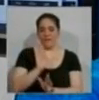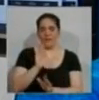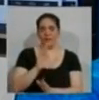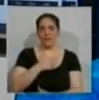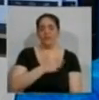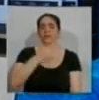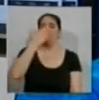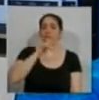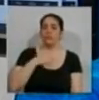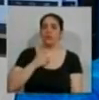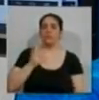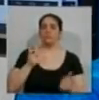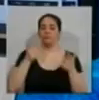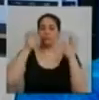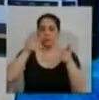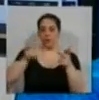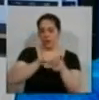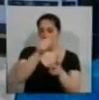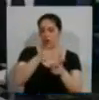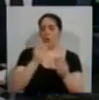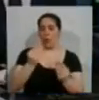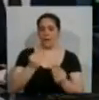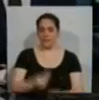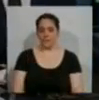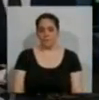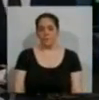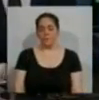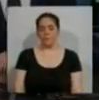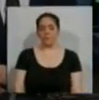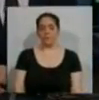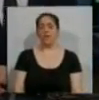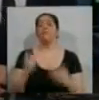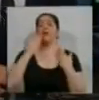te podés bajar las aplicaciones para usarlas. Gracias, Iri.